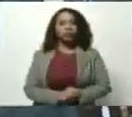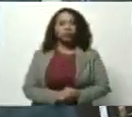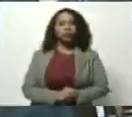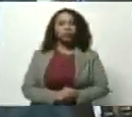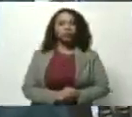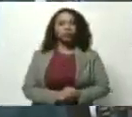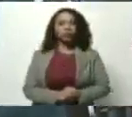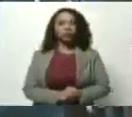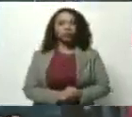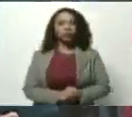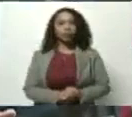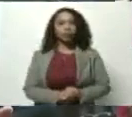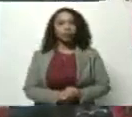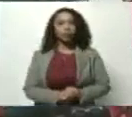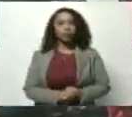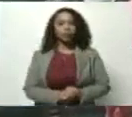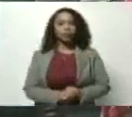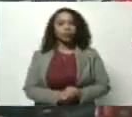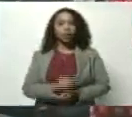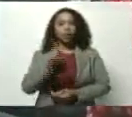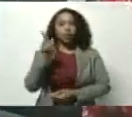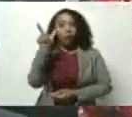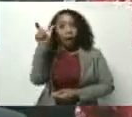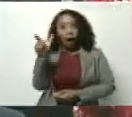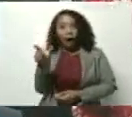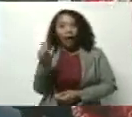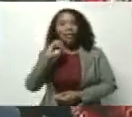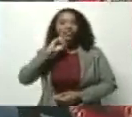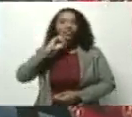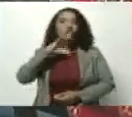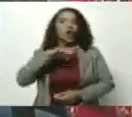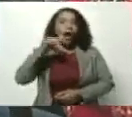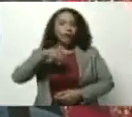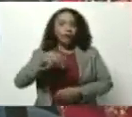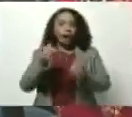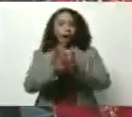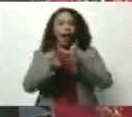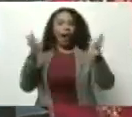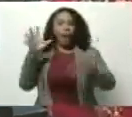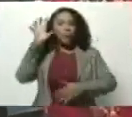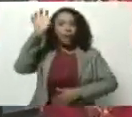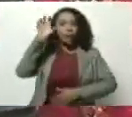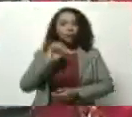country tú eres una de las leyendas de este gran país